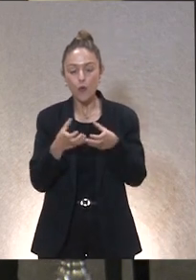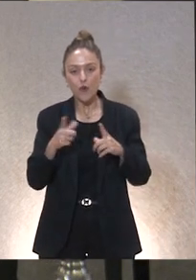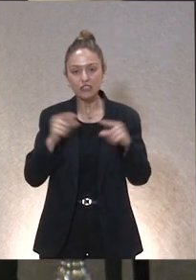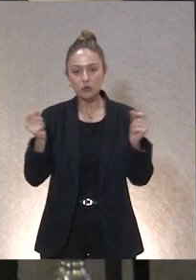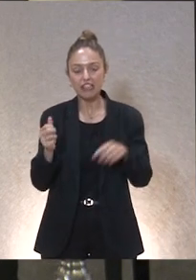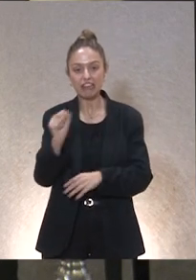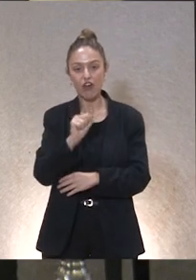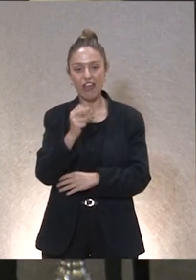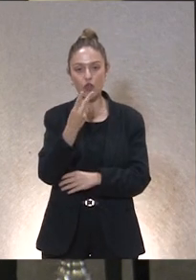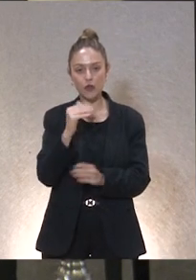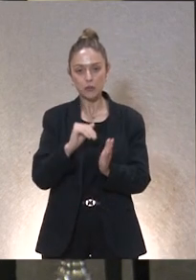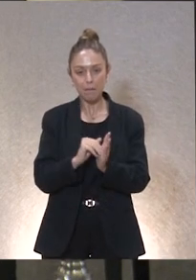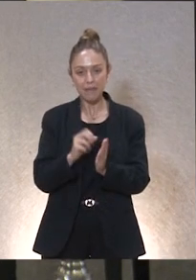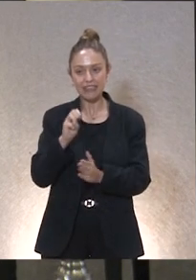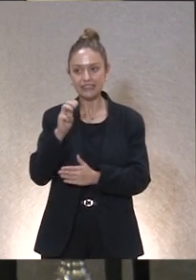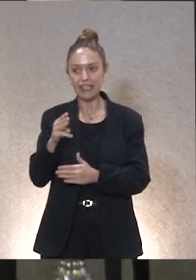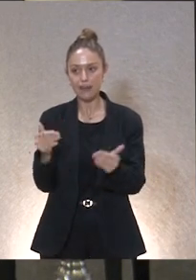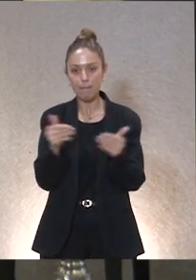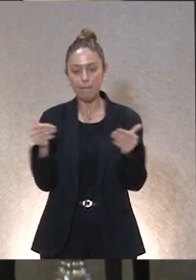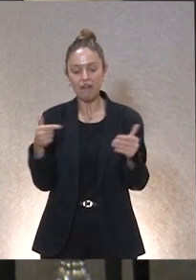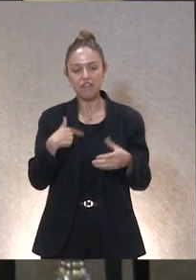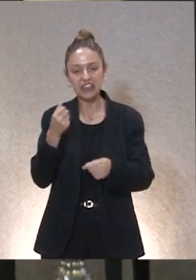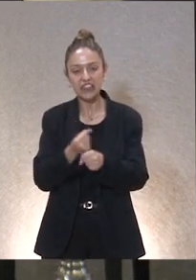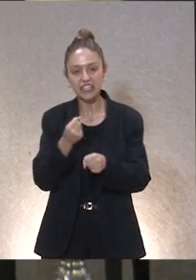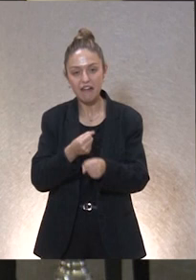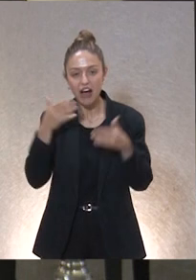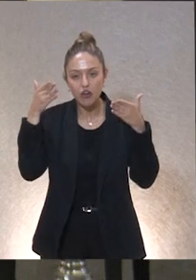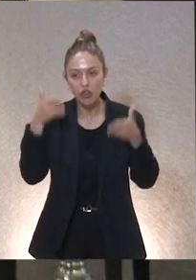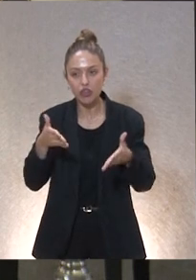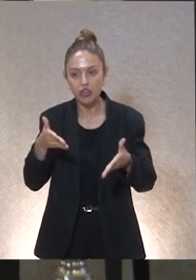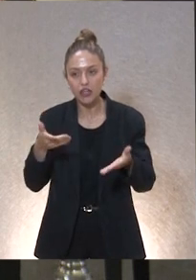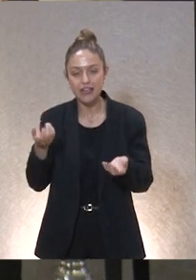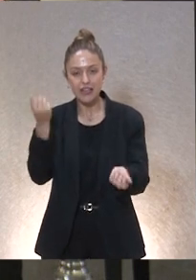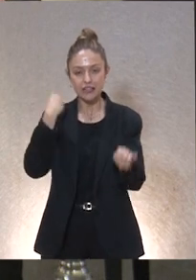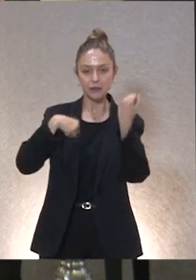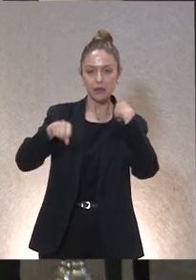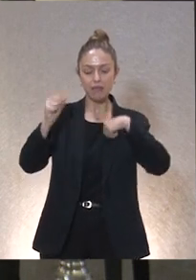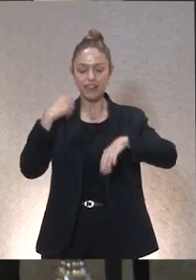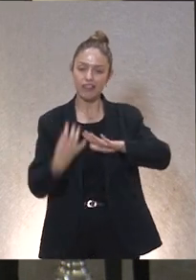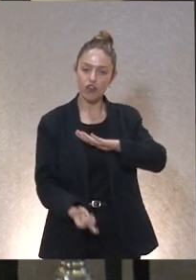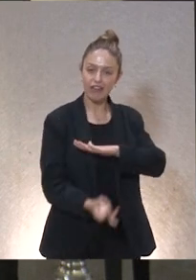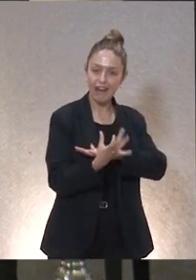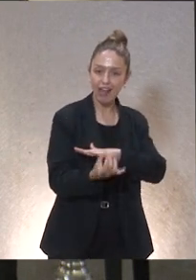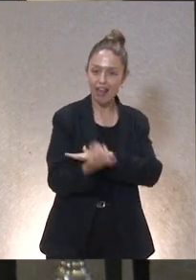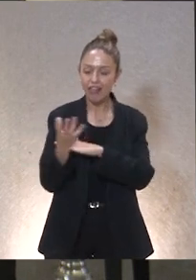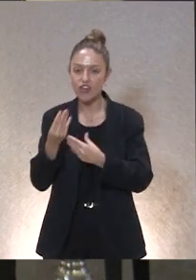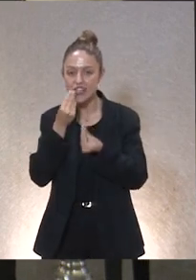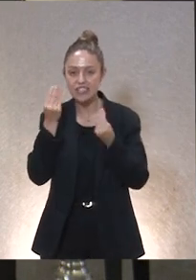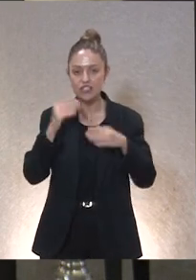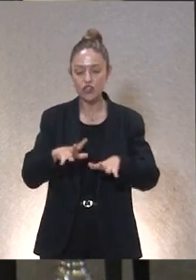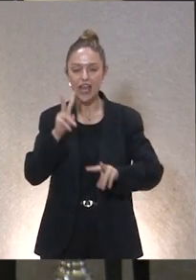en el año 2013 que centra su trabajo en la experimentación y en la creación de historias